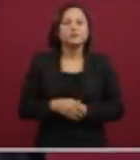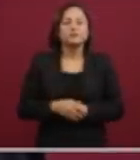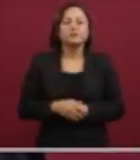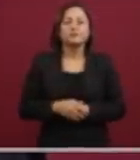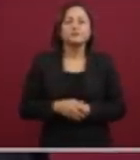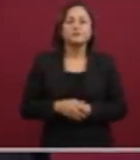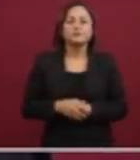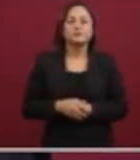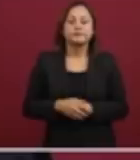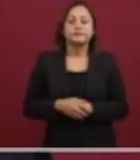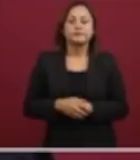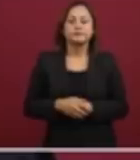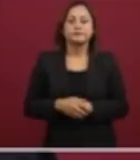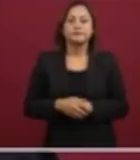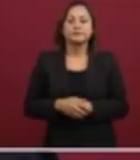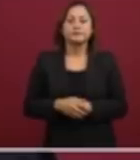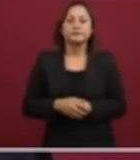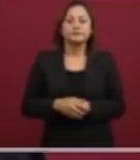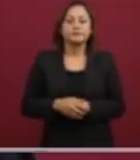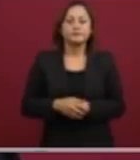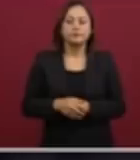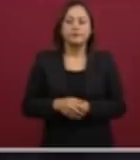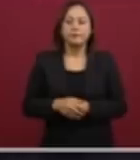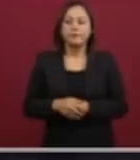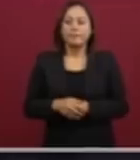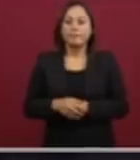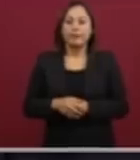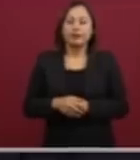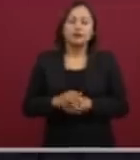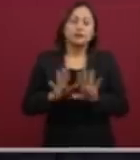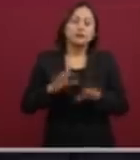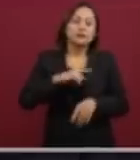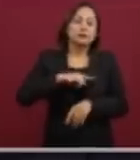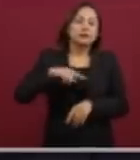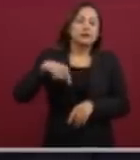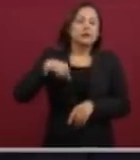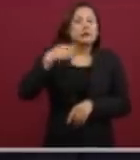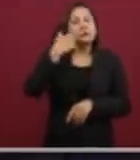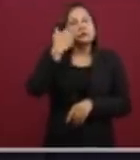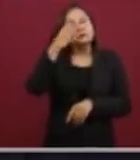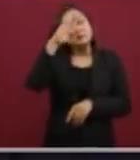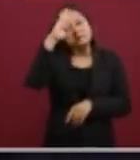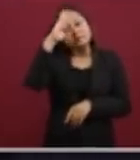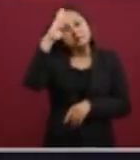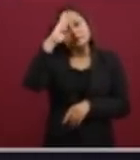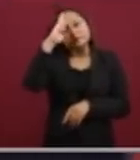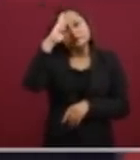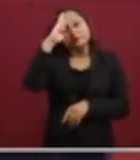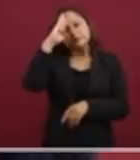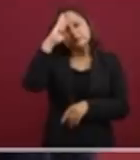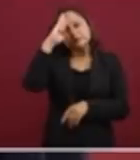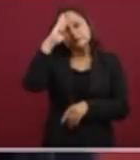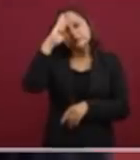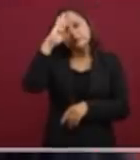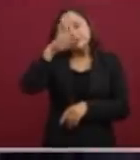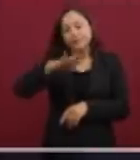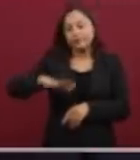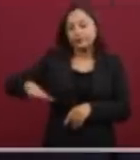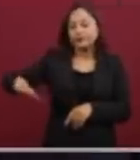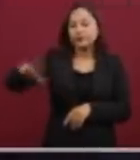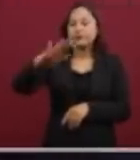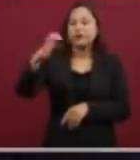Queremos que en cada escuela se constituyan